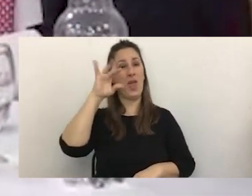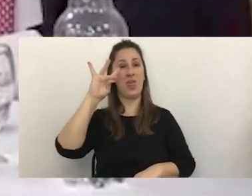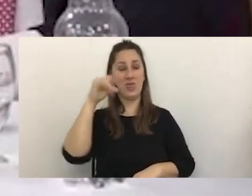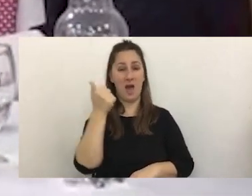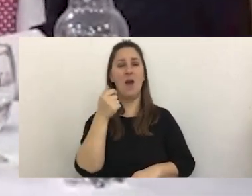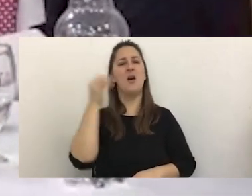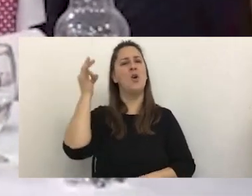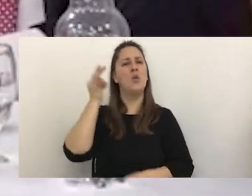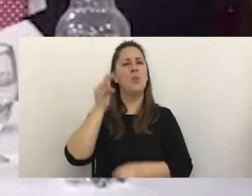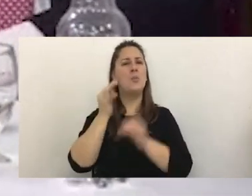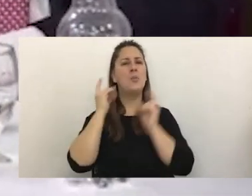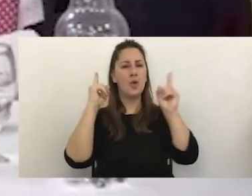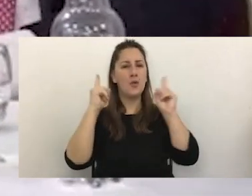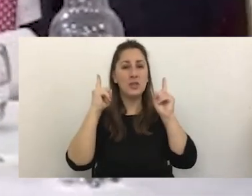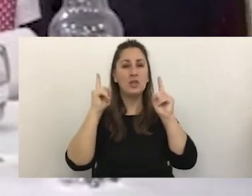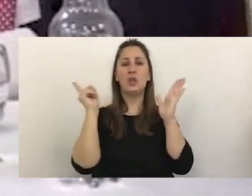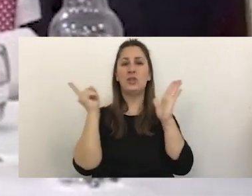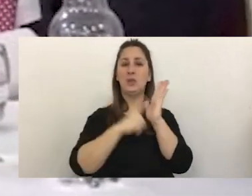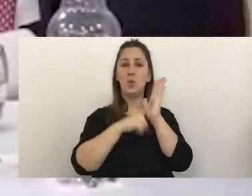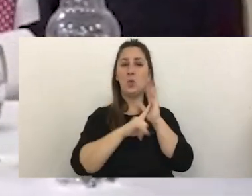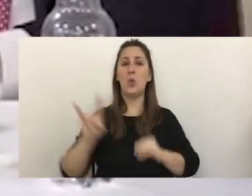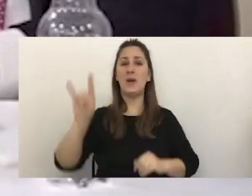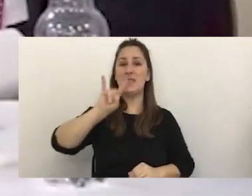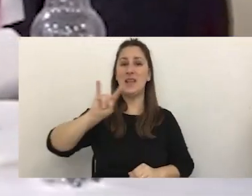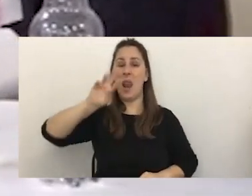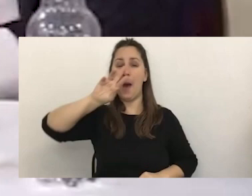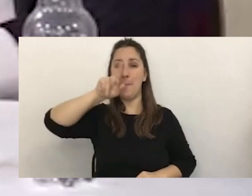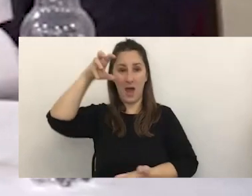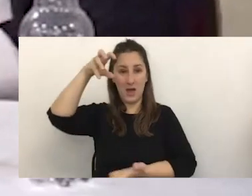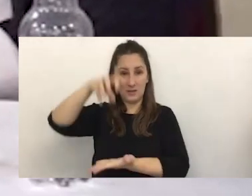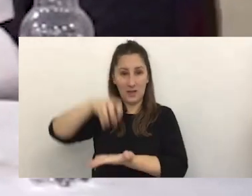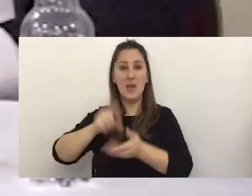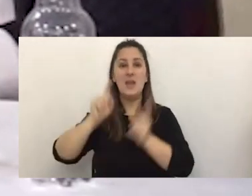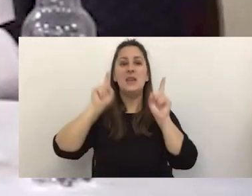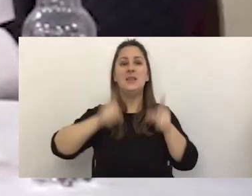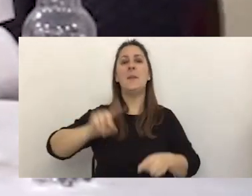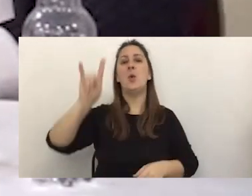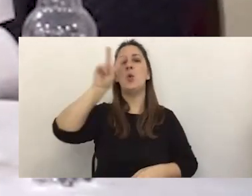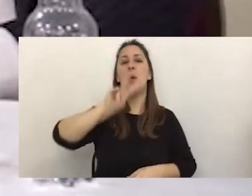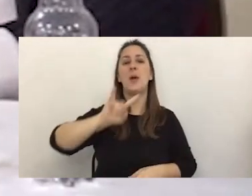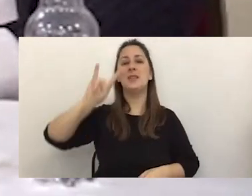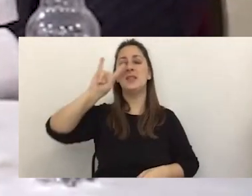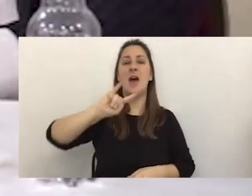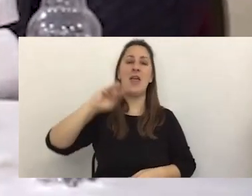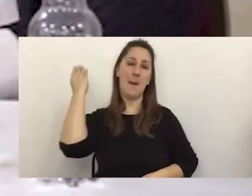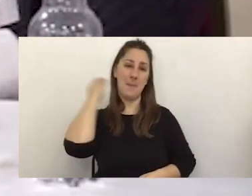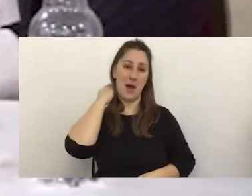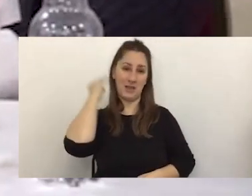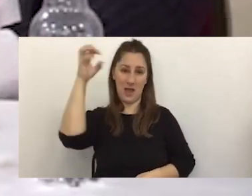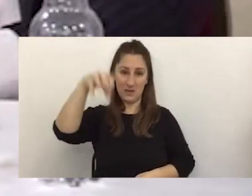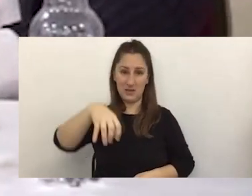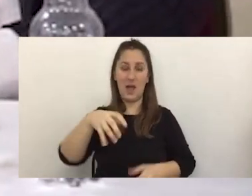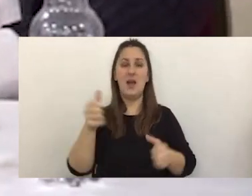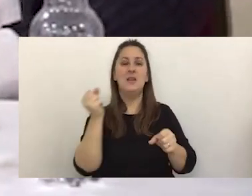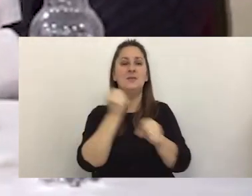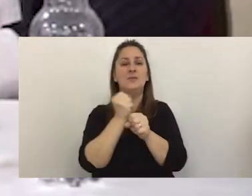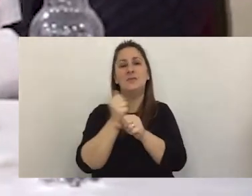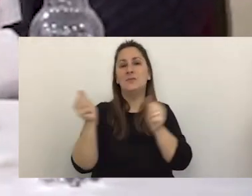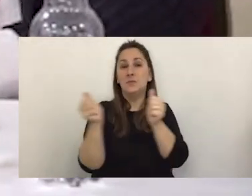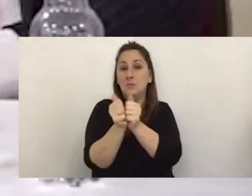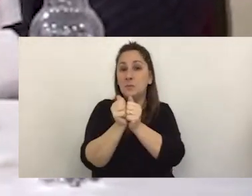profesor titular de la Universidad de La Plata y de la Universidad de La Matanza. Es adjunto por concurso